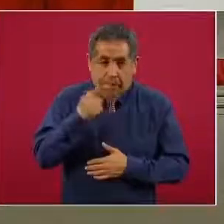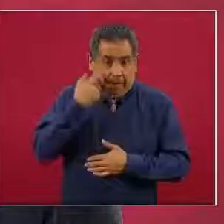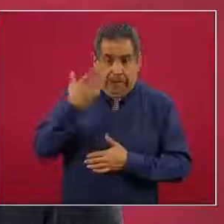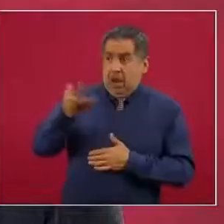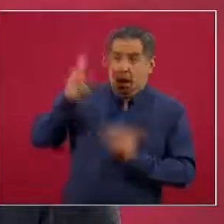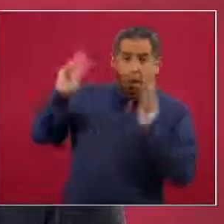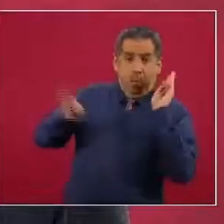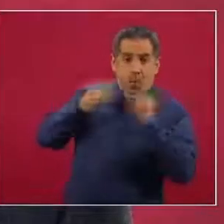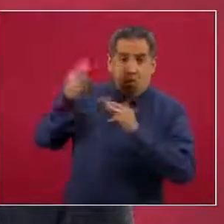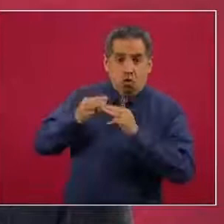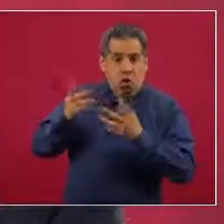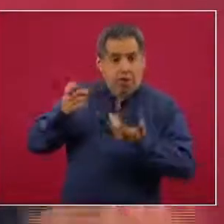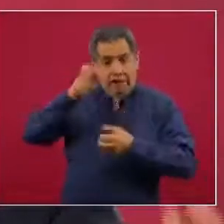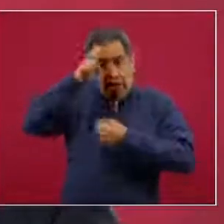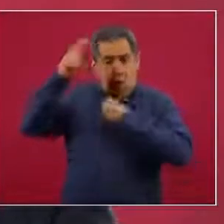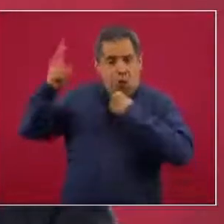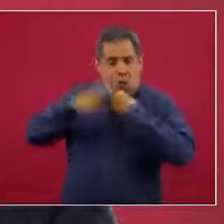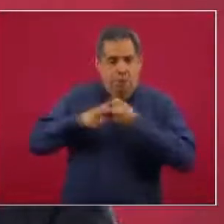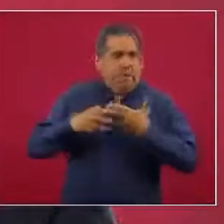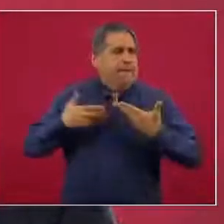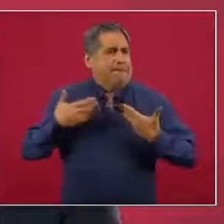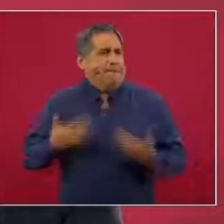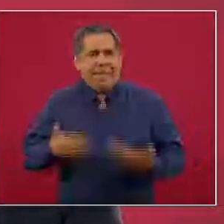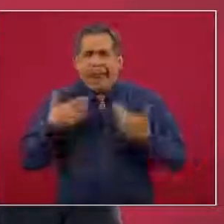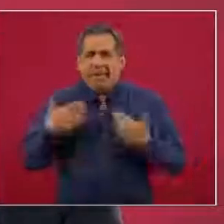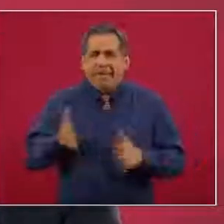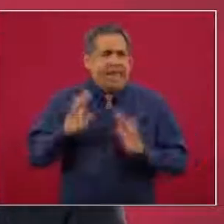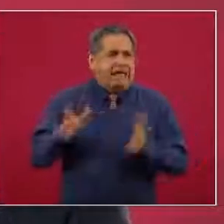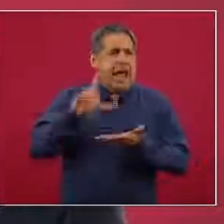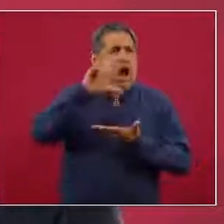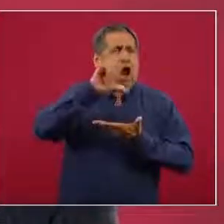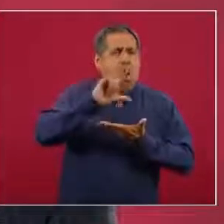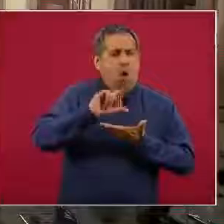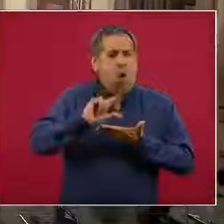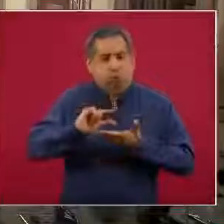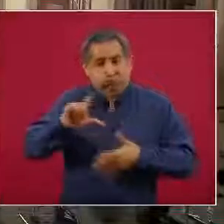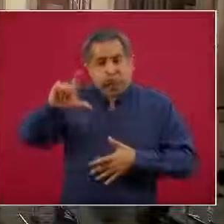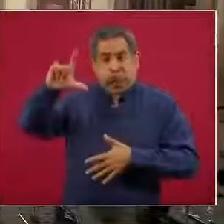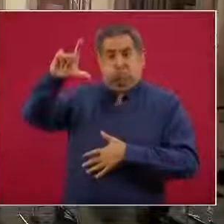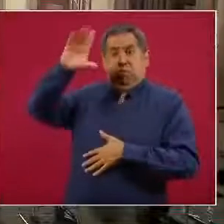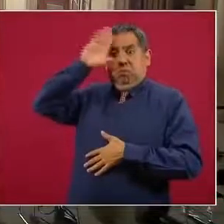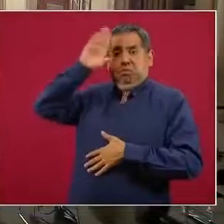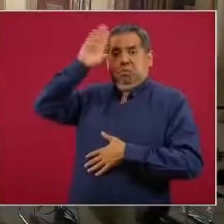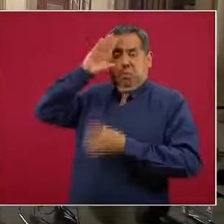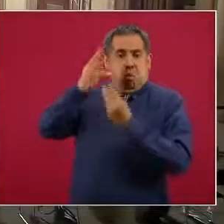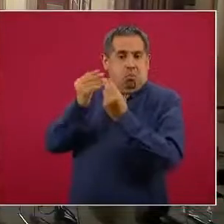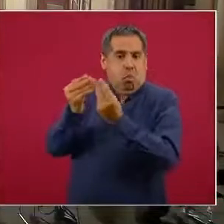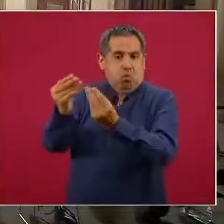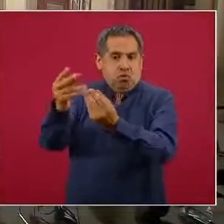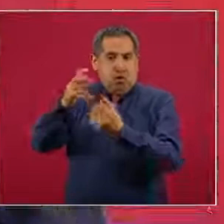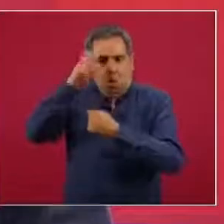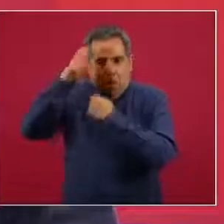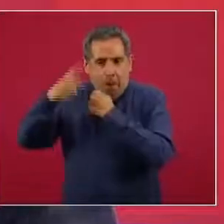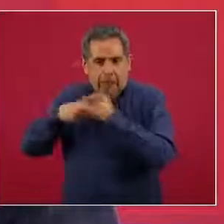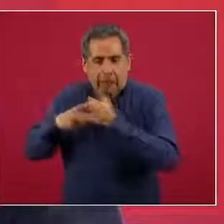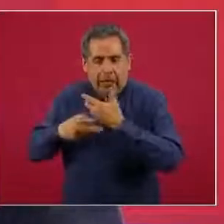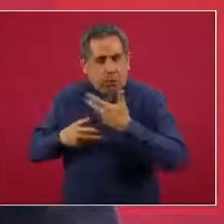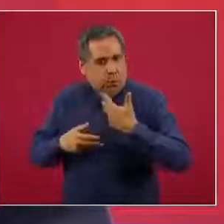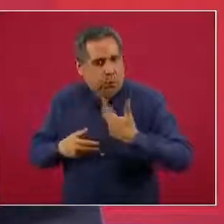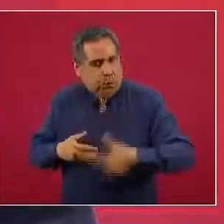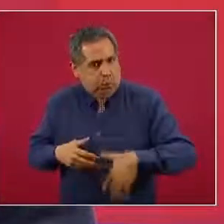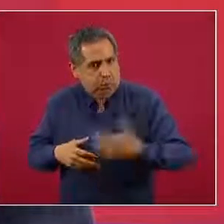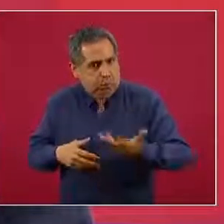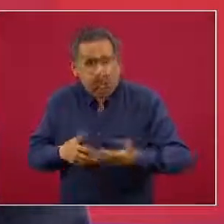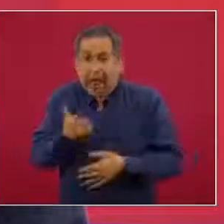mundo. Europa, que celebrábamos que ya no tenía epidemia, hoy tiene epidemia, nuevamente. Entonces, esto va a tener